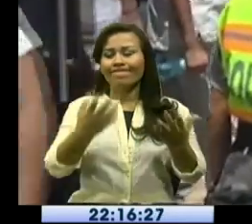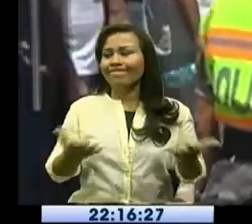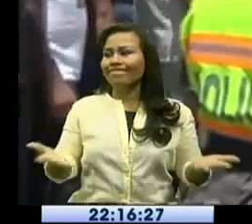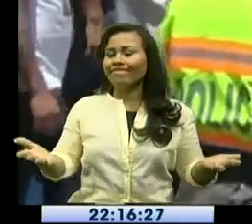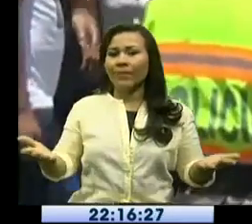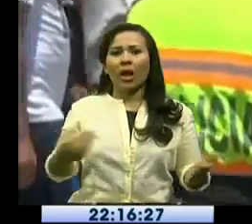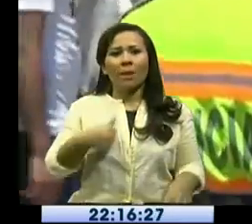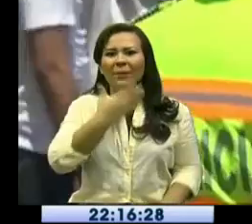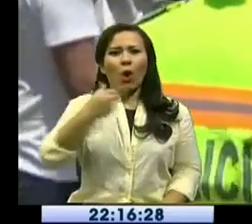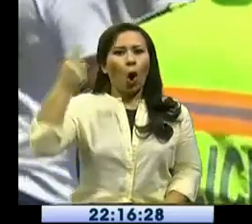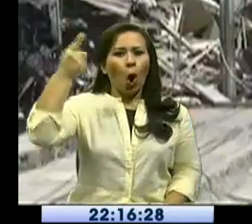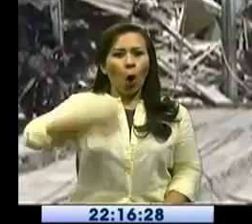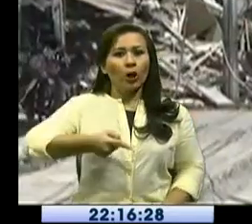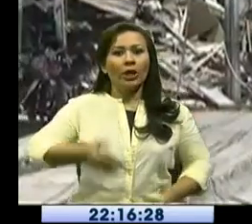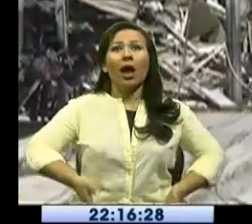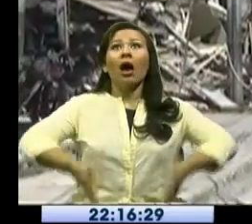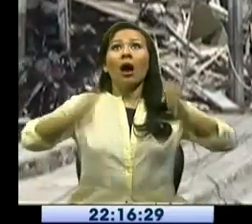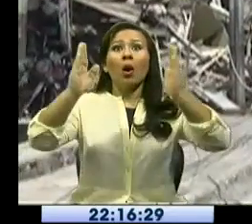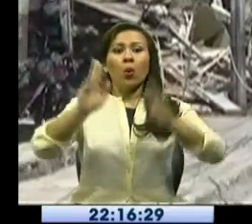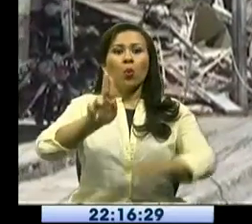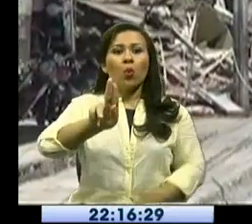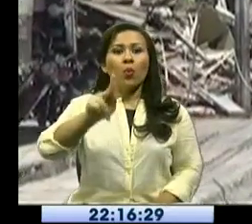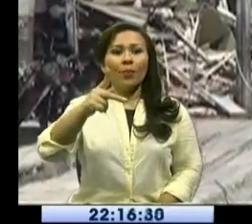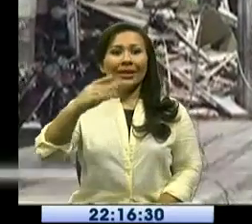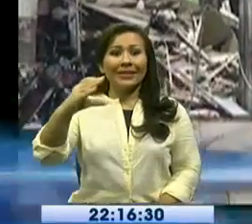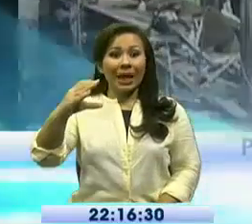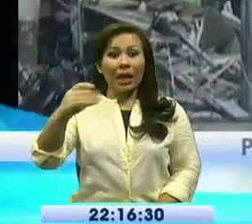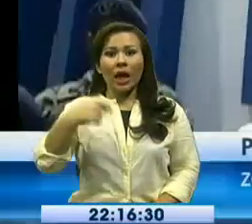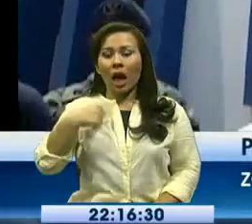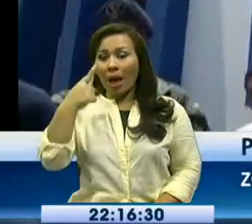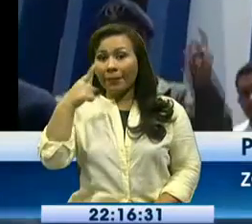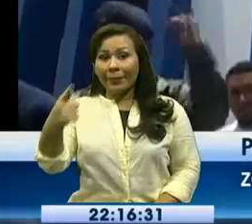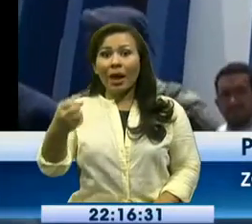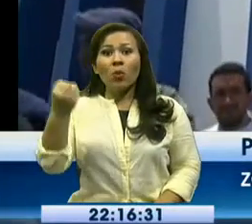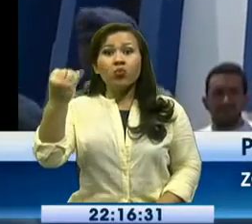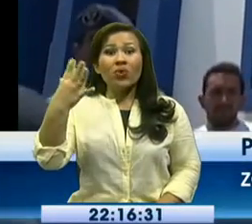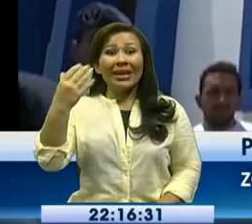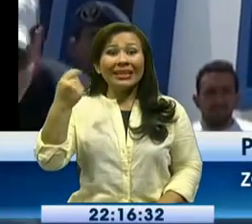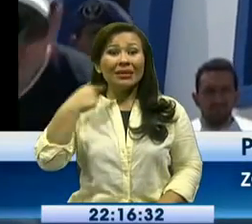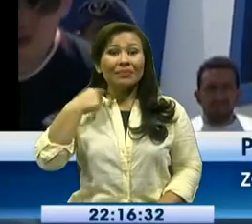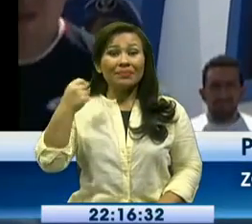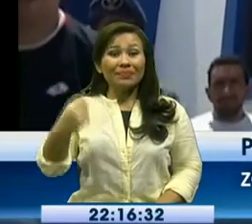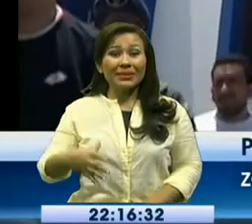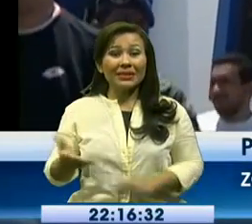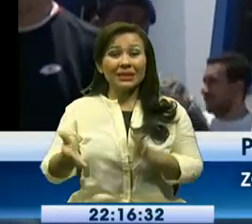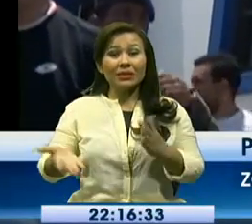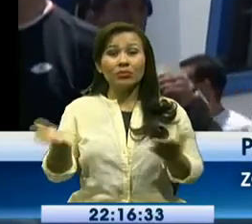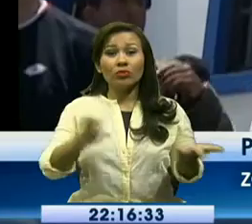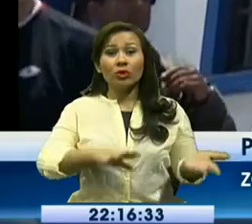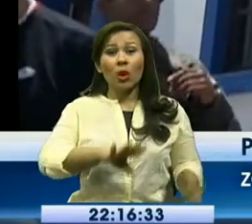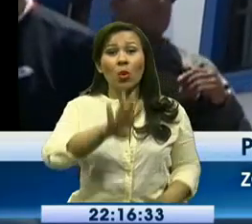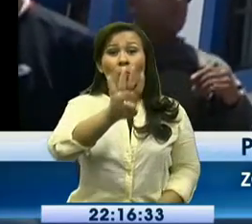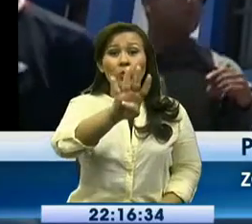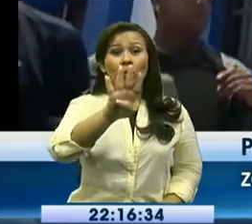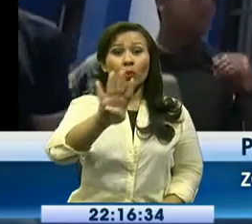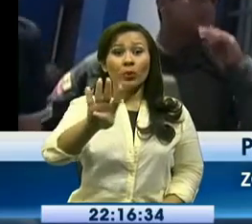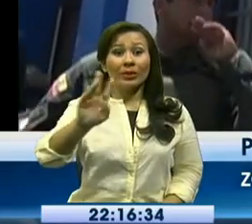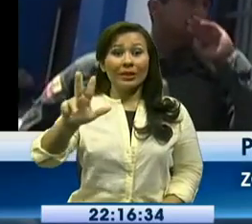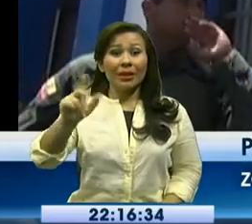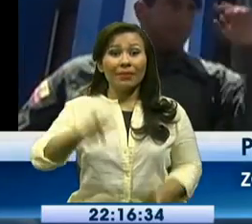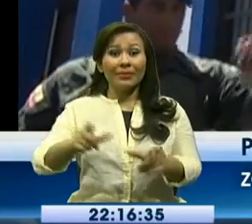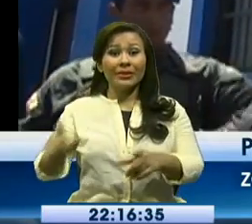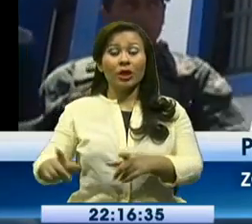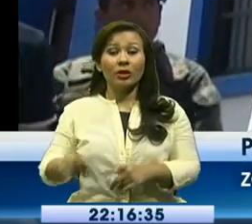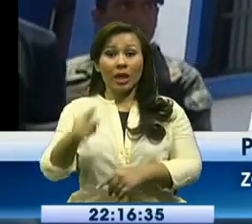primer mandatario hizo un balance de los daños cuantificados hasta este martes. Ya los muertos alcanzan 443 y pueden aumentar en las